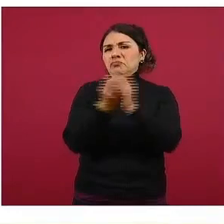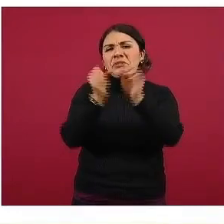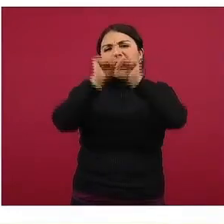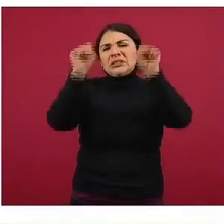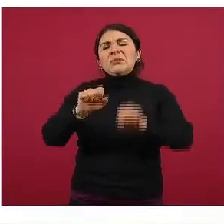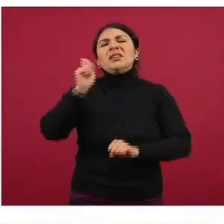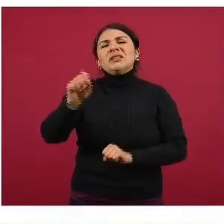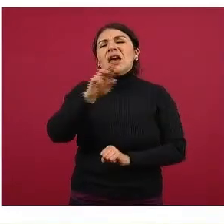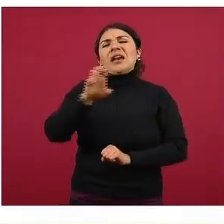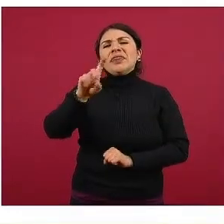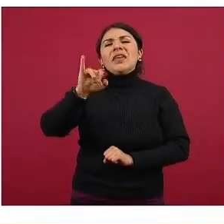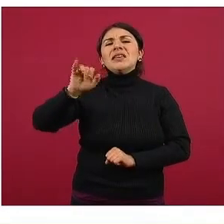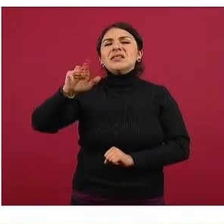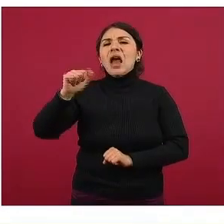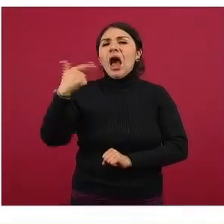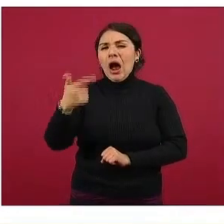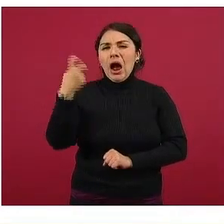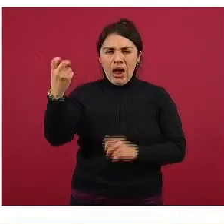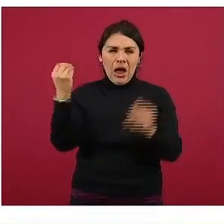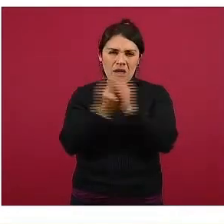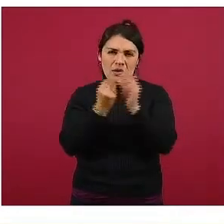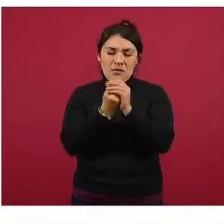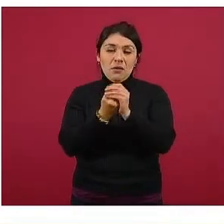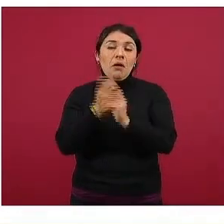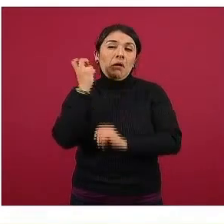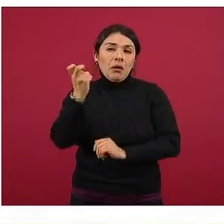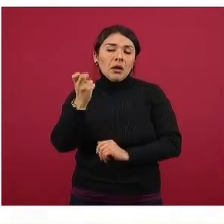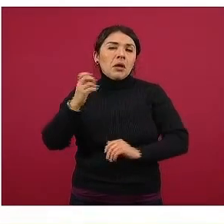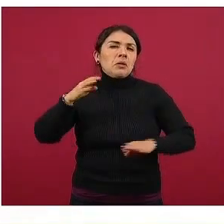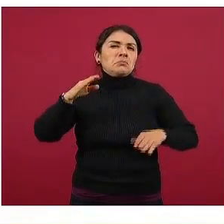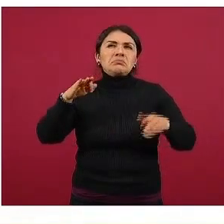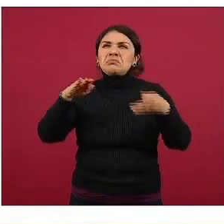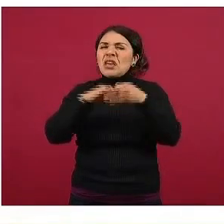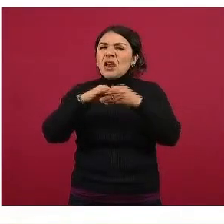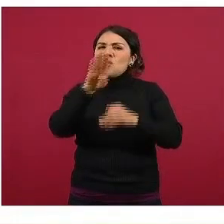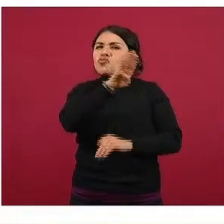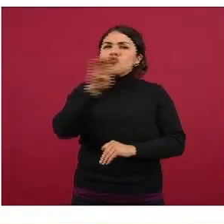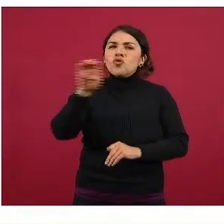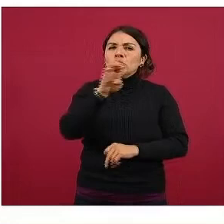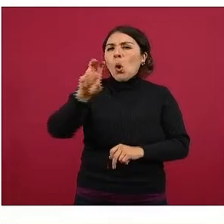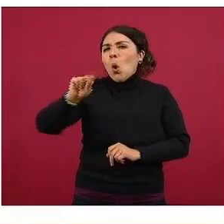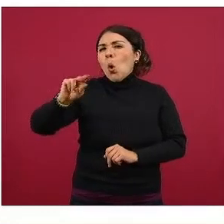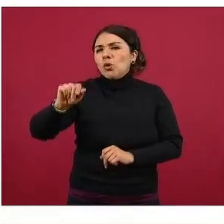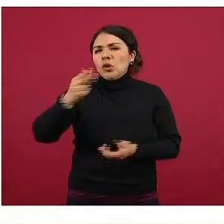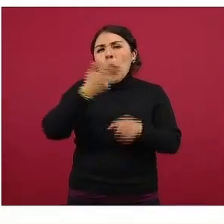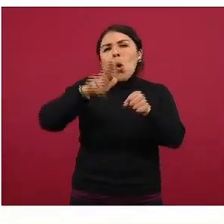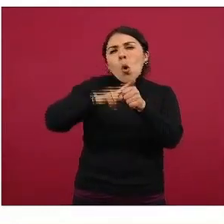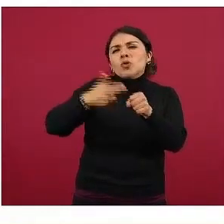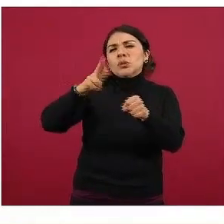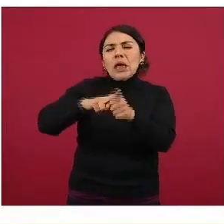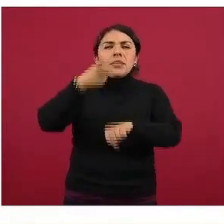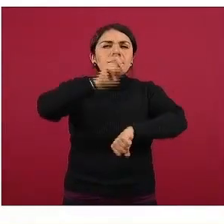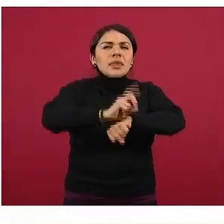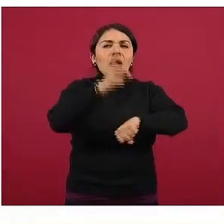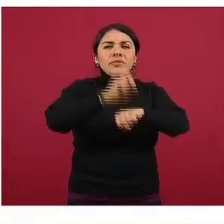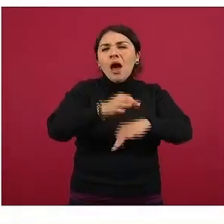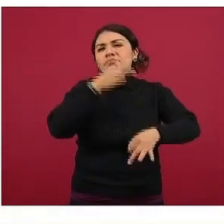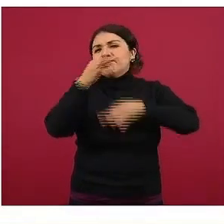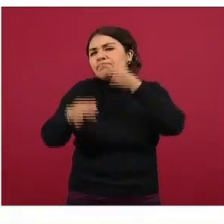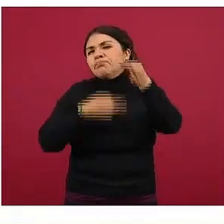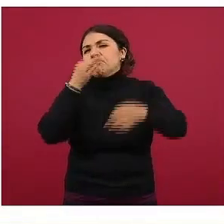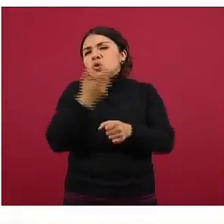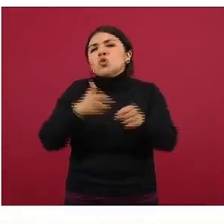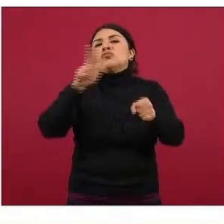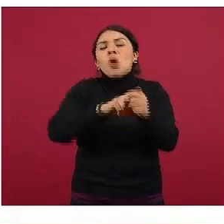la red IRAC, en la que todas, casi las 980 unidades que día con día nos reportan su